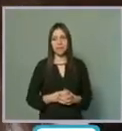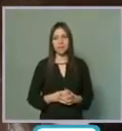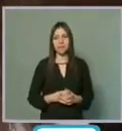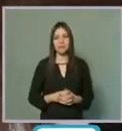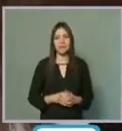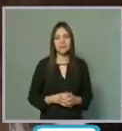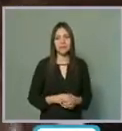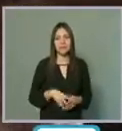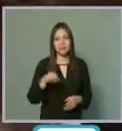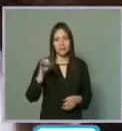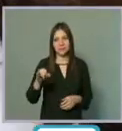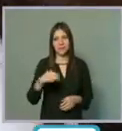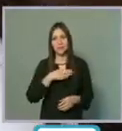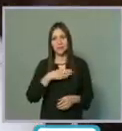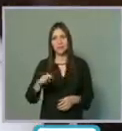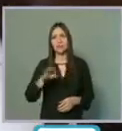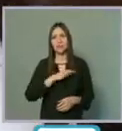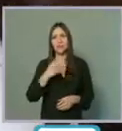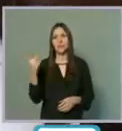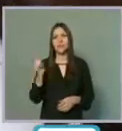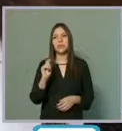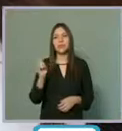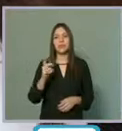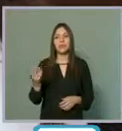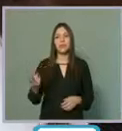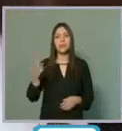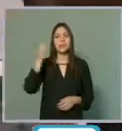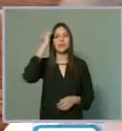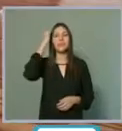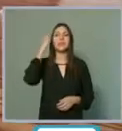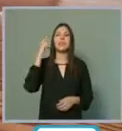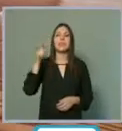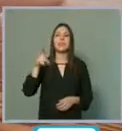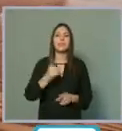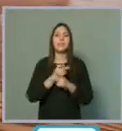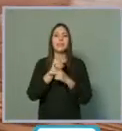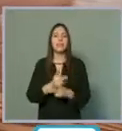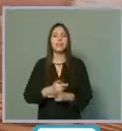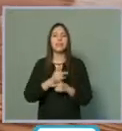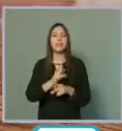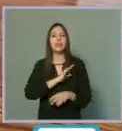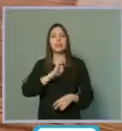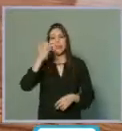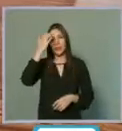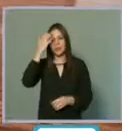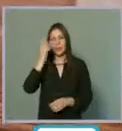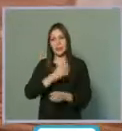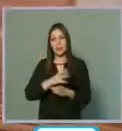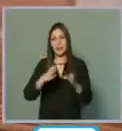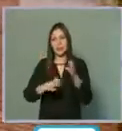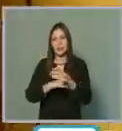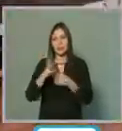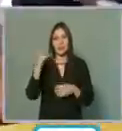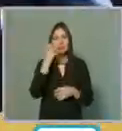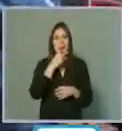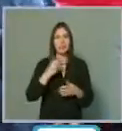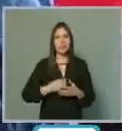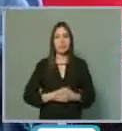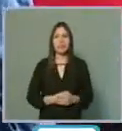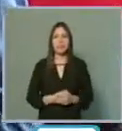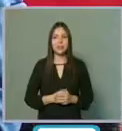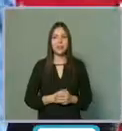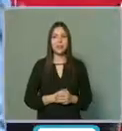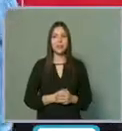relación. La tolerancia nos permite conocer cosas hermosas. Como la ve, tío